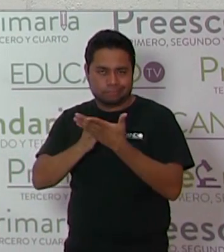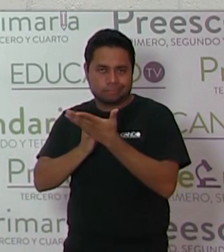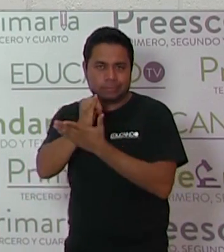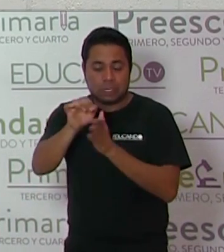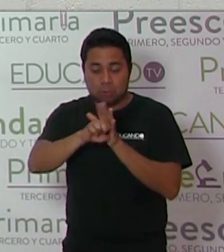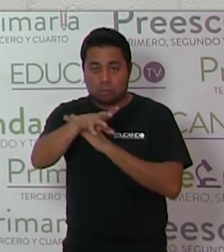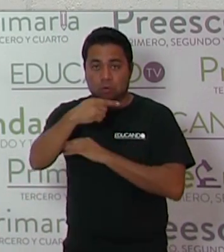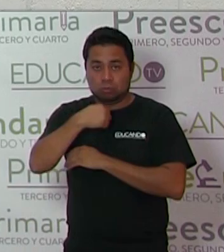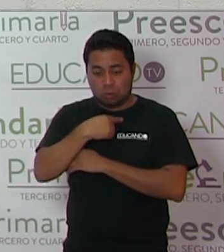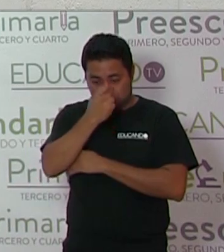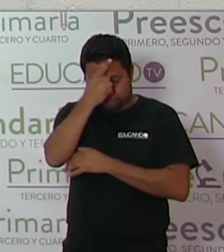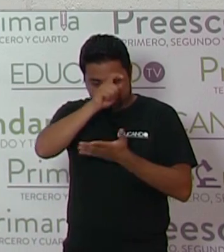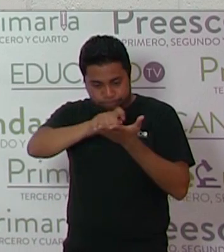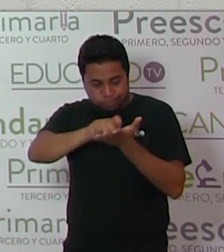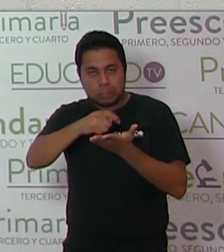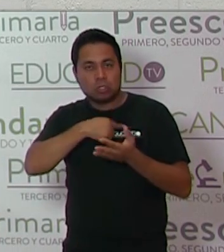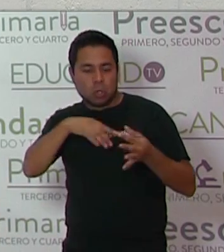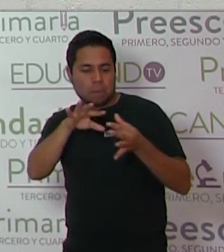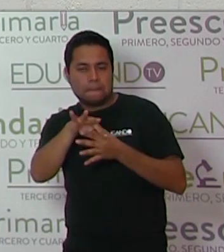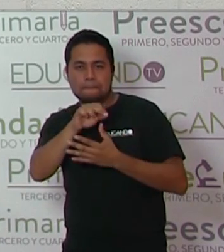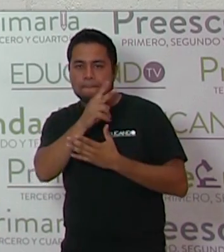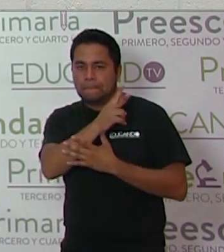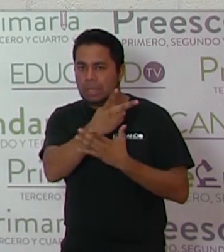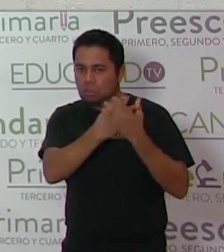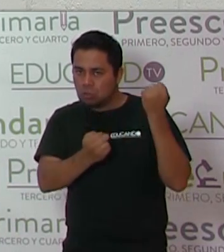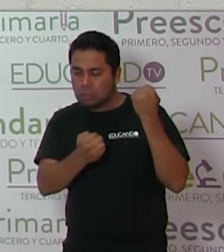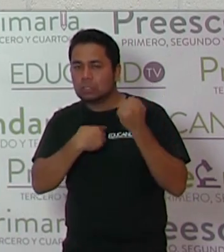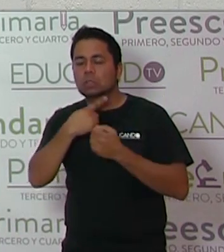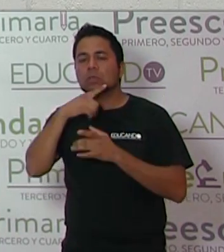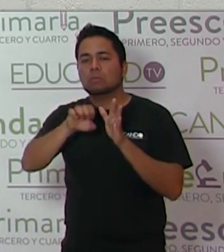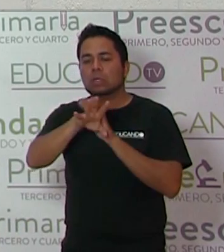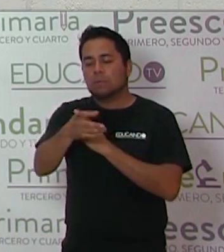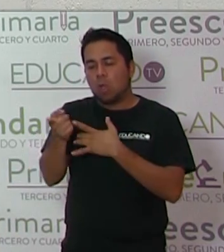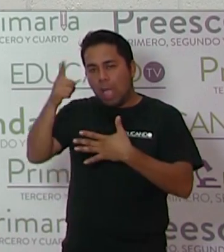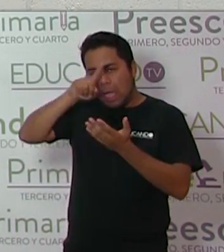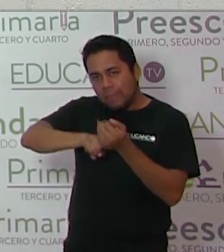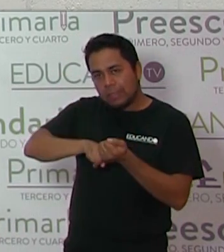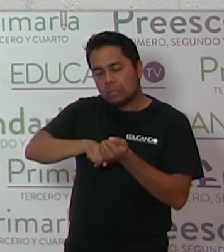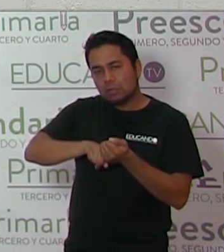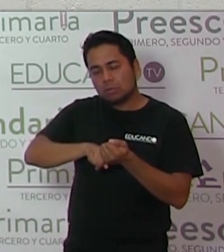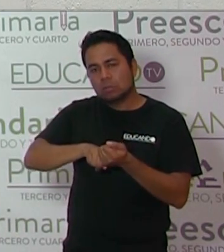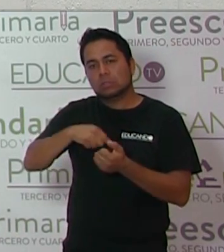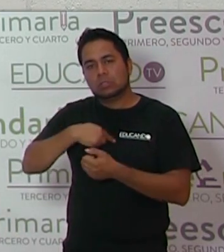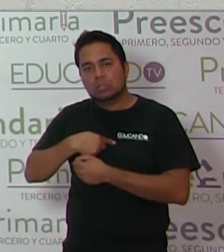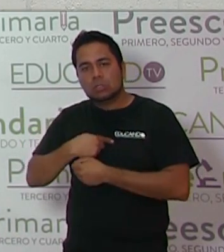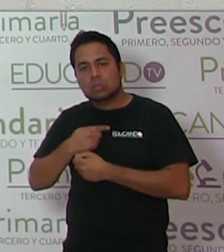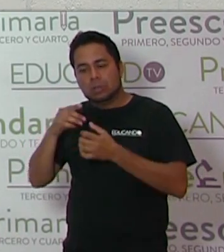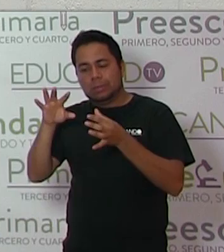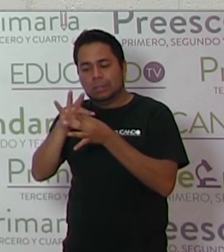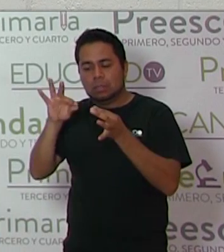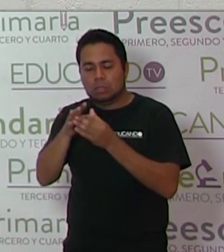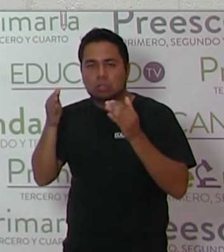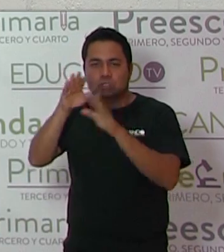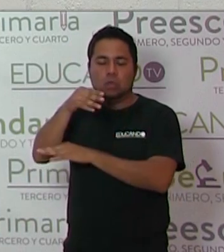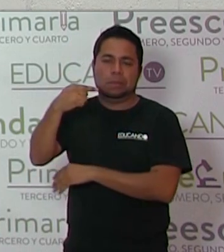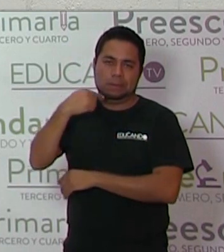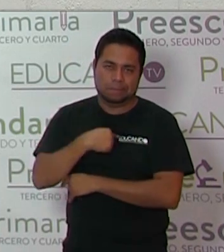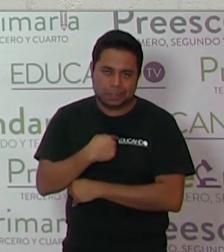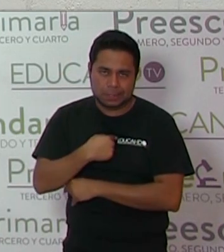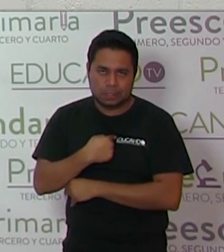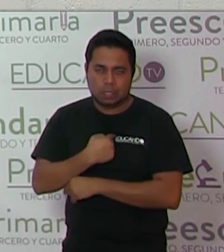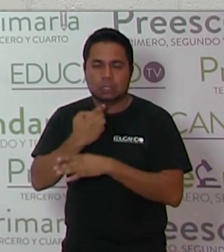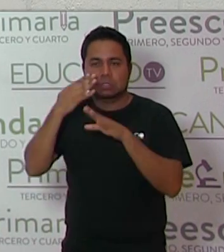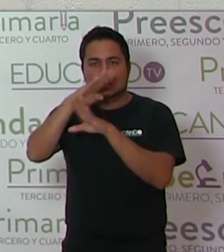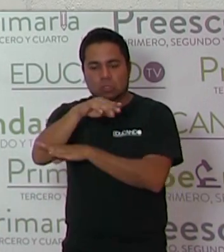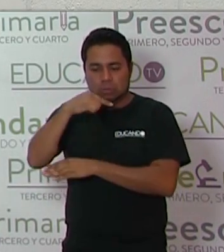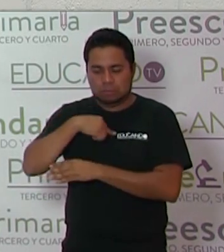externo. Si va a ser interno o va a ser externo. Se dice que va a ser interno cuando habla de él mismo,